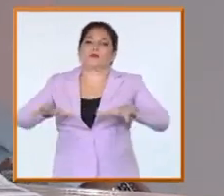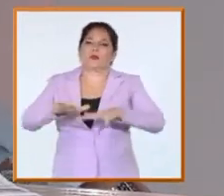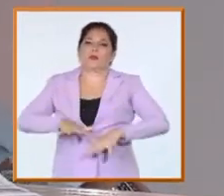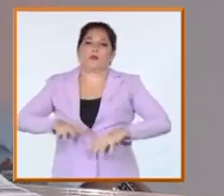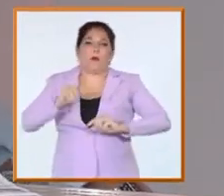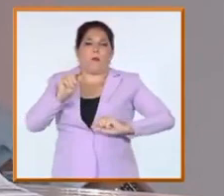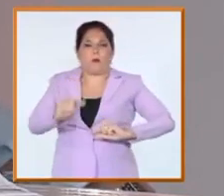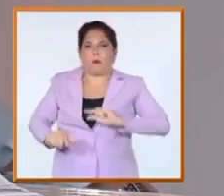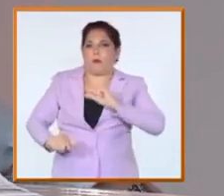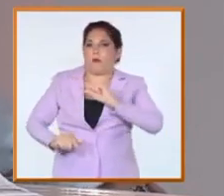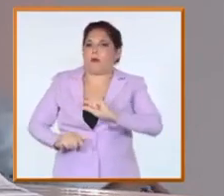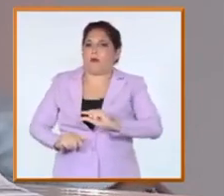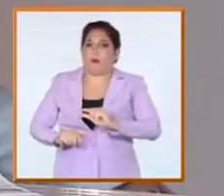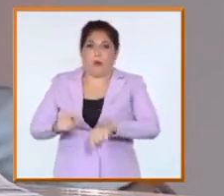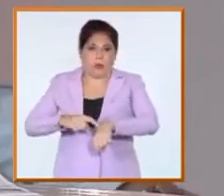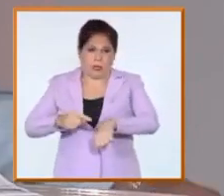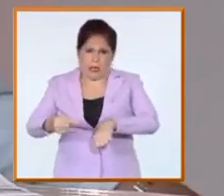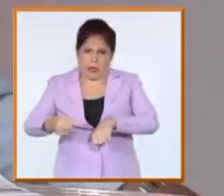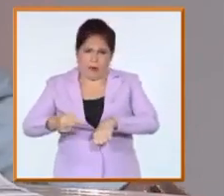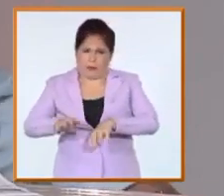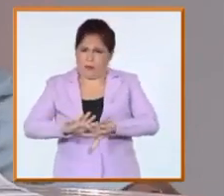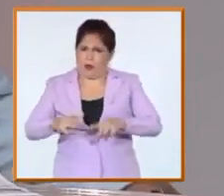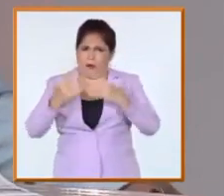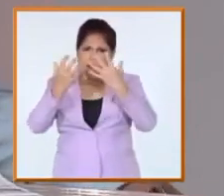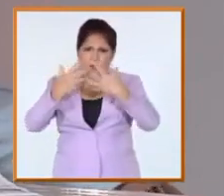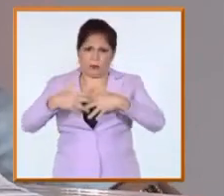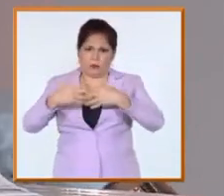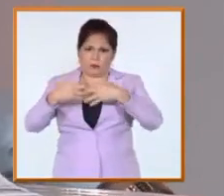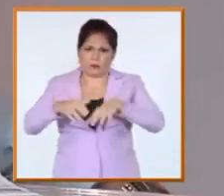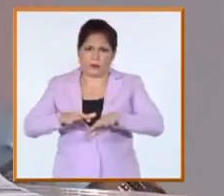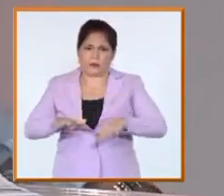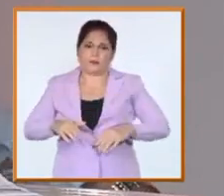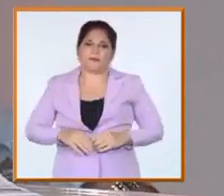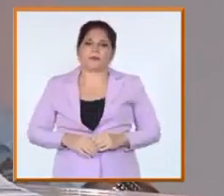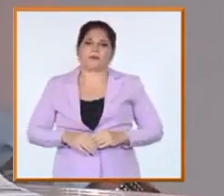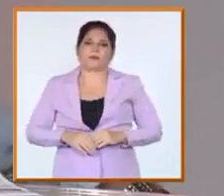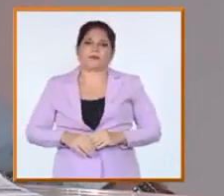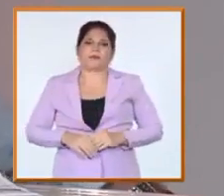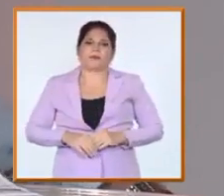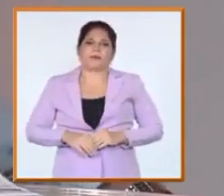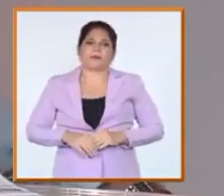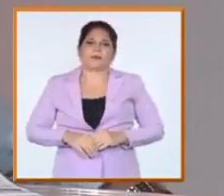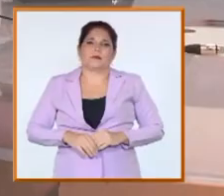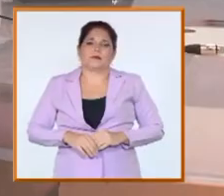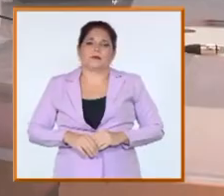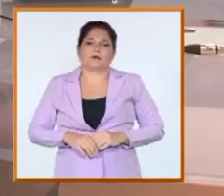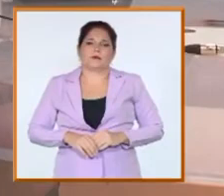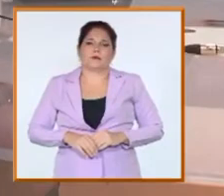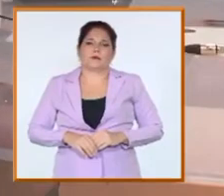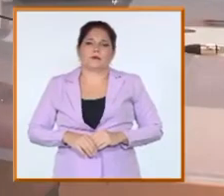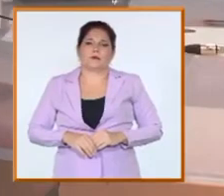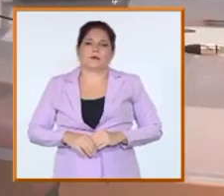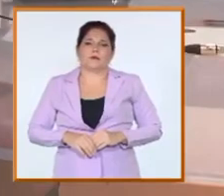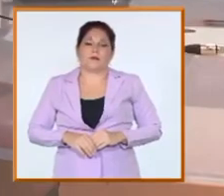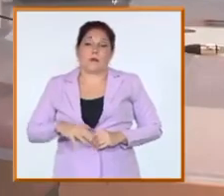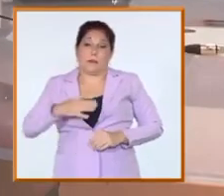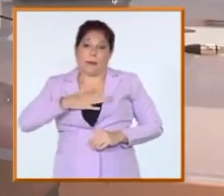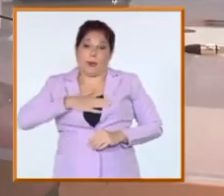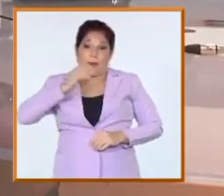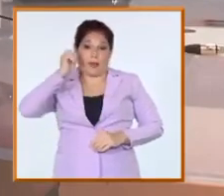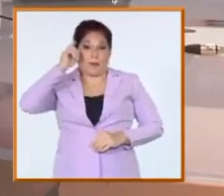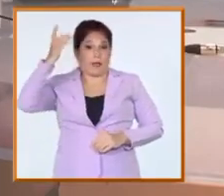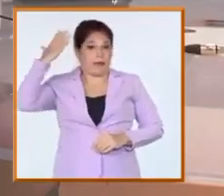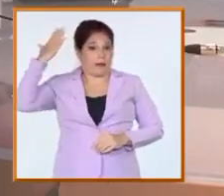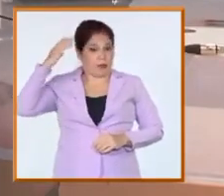y van por muy buen camino en un corto tiempo van a tener todo esto Esta situación controlada Y resuelta eso es una experiencia que